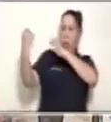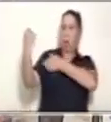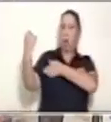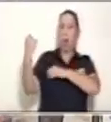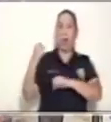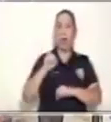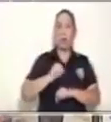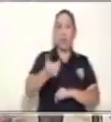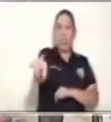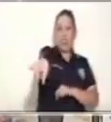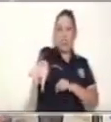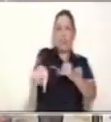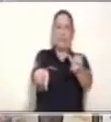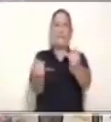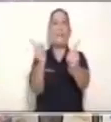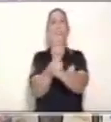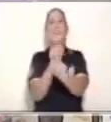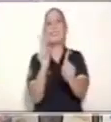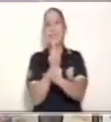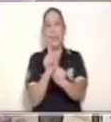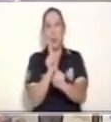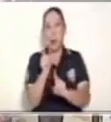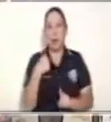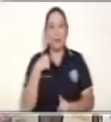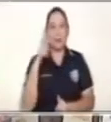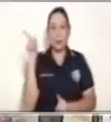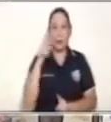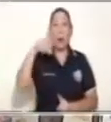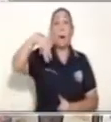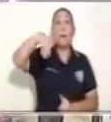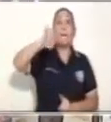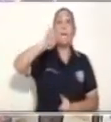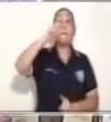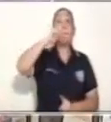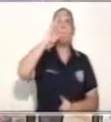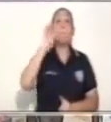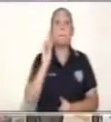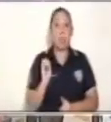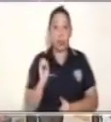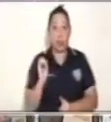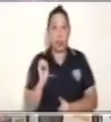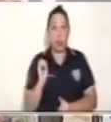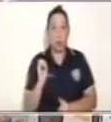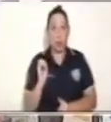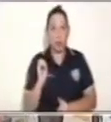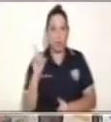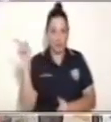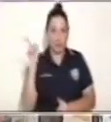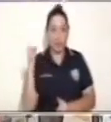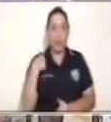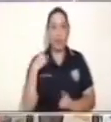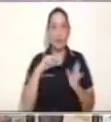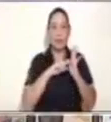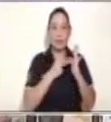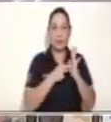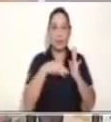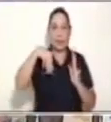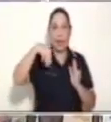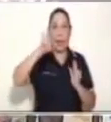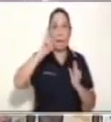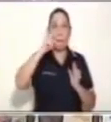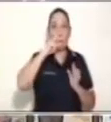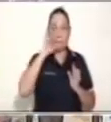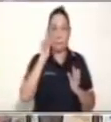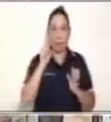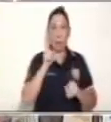mata a todos con rayos. Eso se le llama, él es un dios, es el dios del trueno. Entonces, a eso se refieren los mitos,